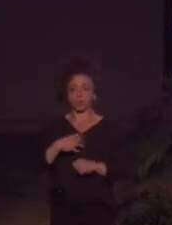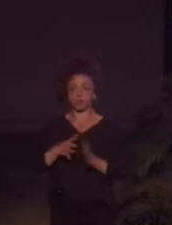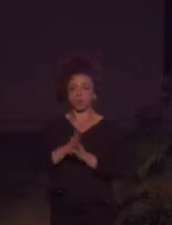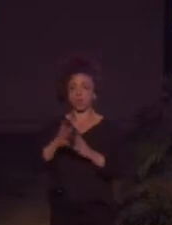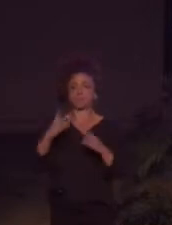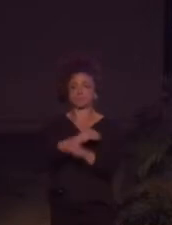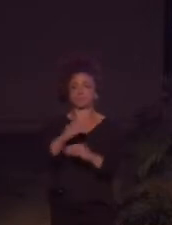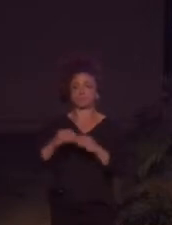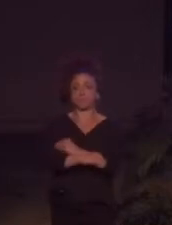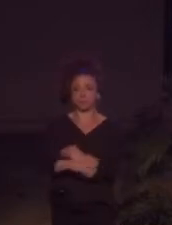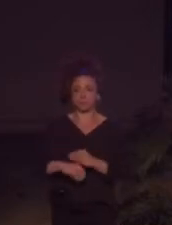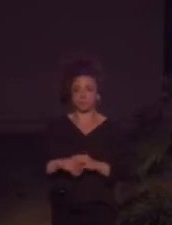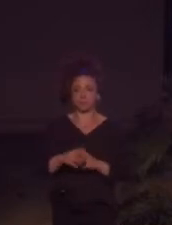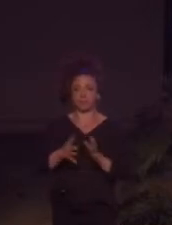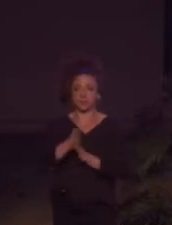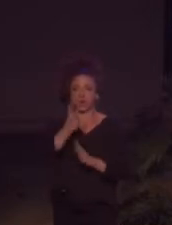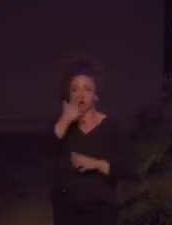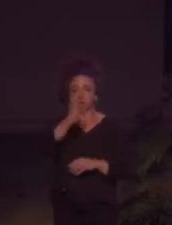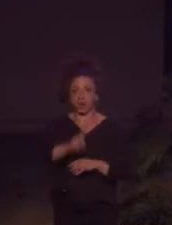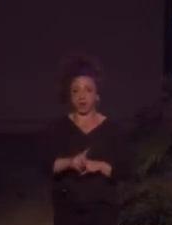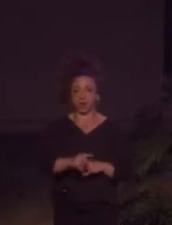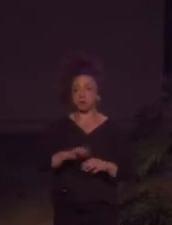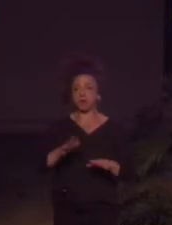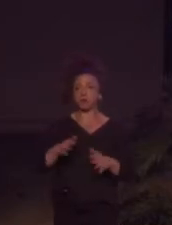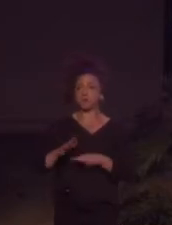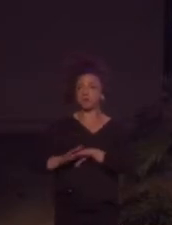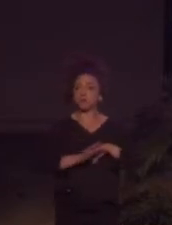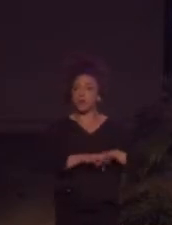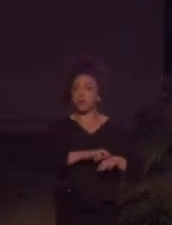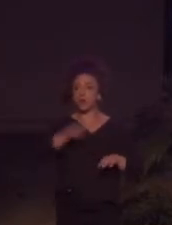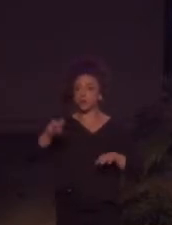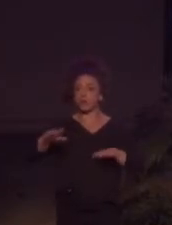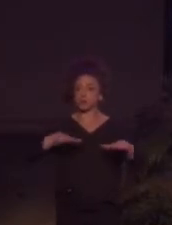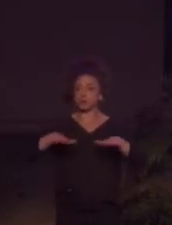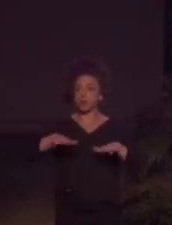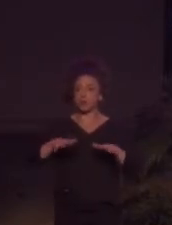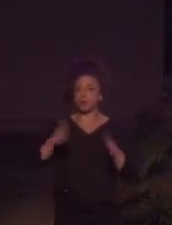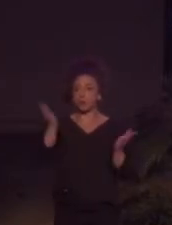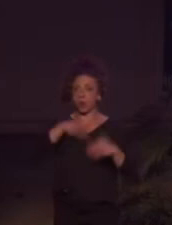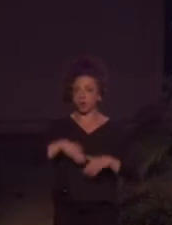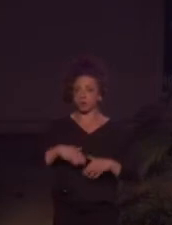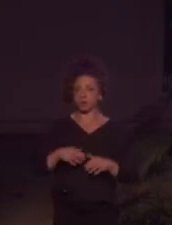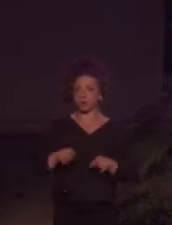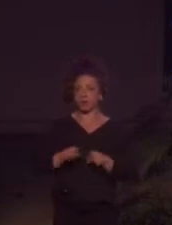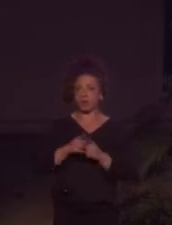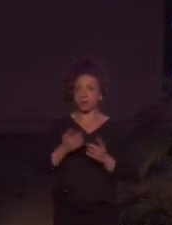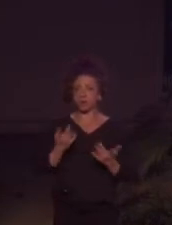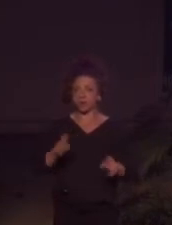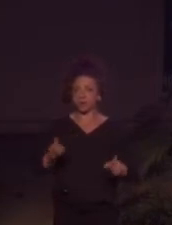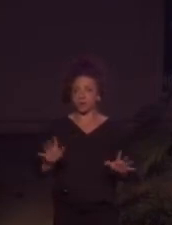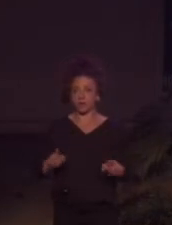ez da gertatzen, ba, beste borroka batzuekin, edo ez hainbeste, igual, edo ez